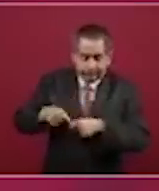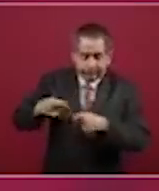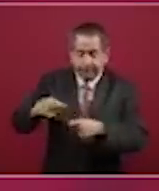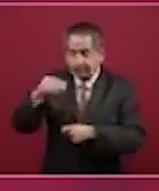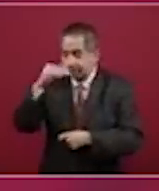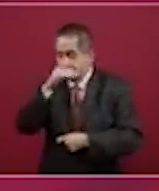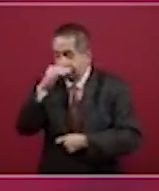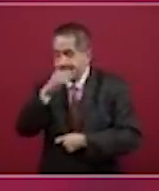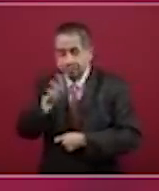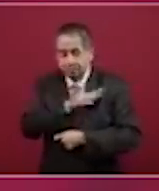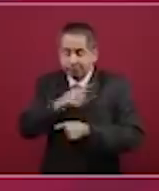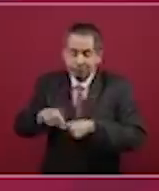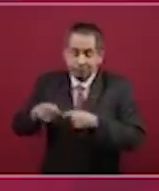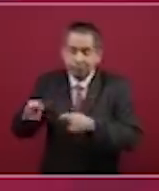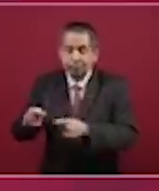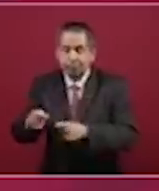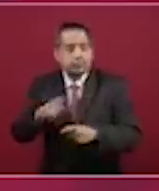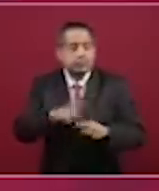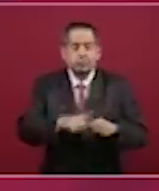calidad, comenzó.